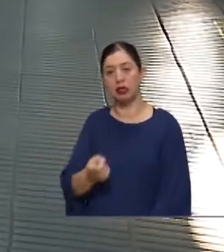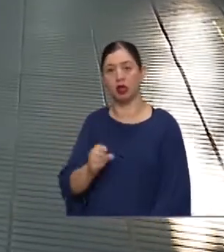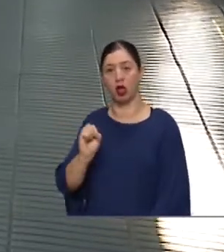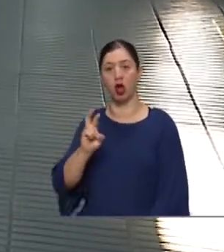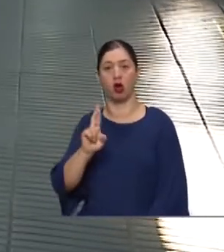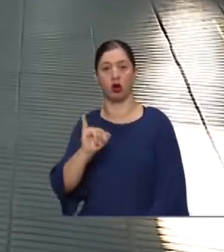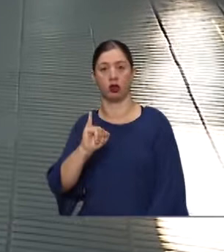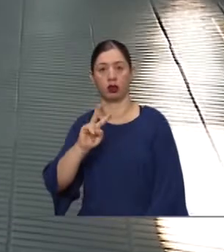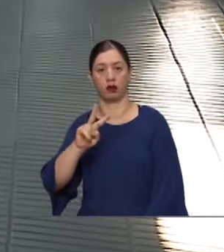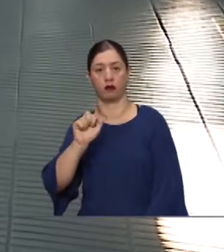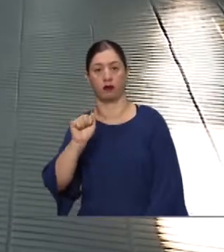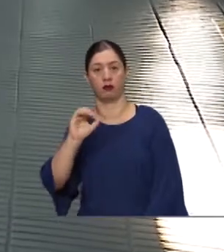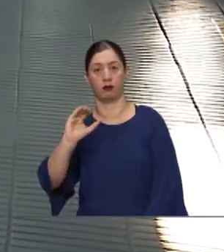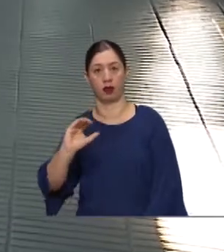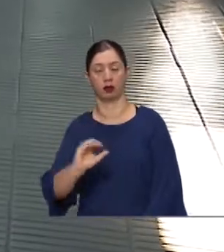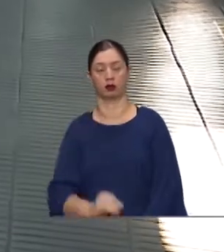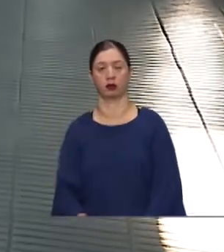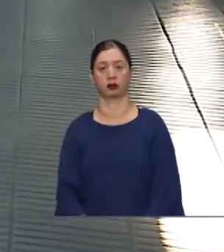Orivac.